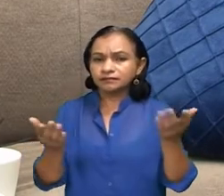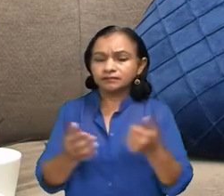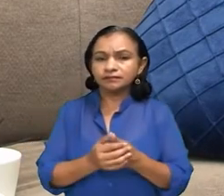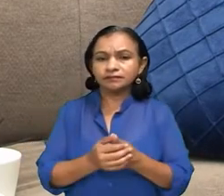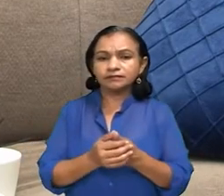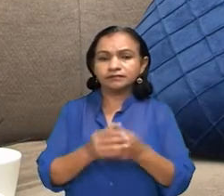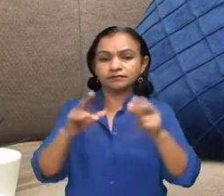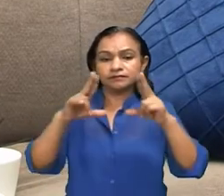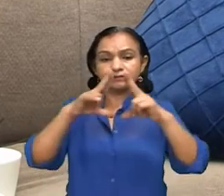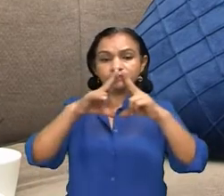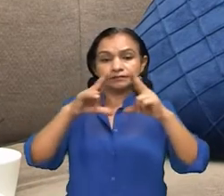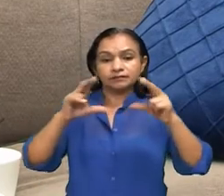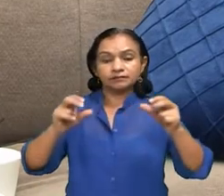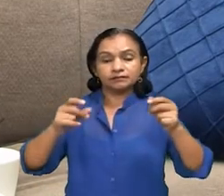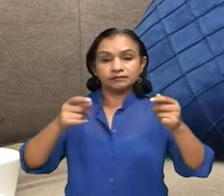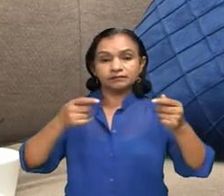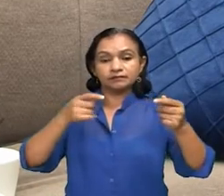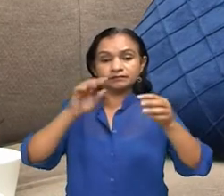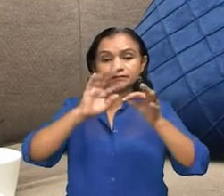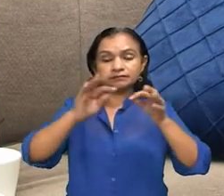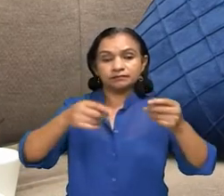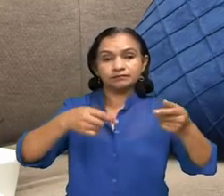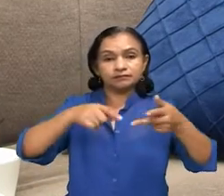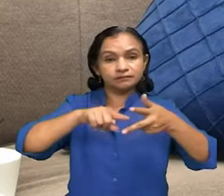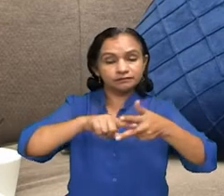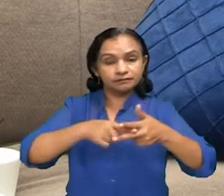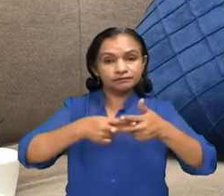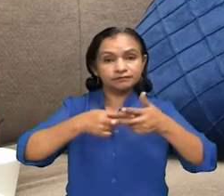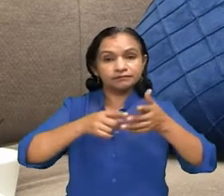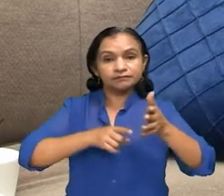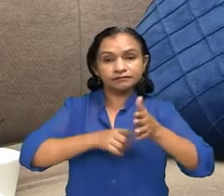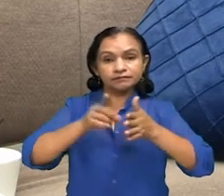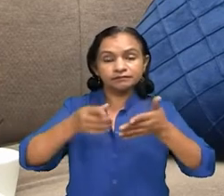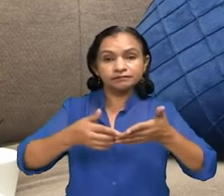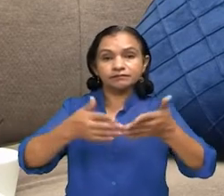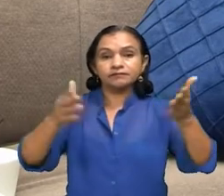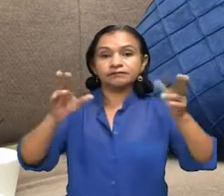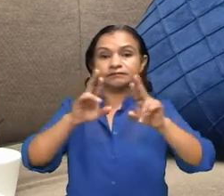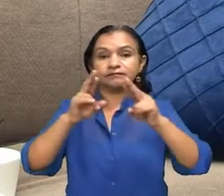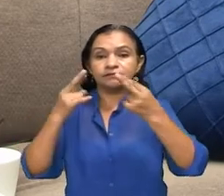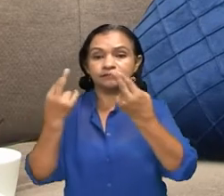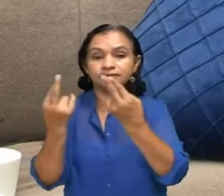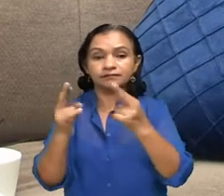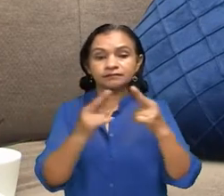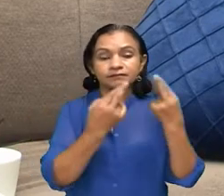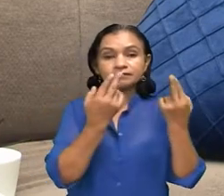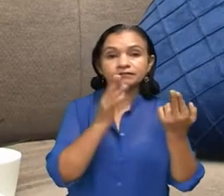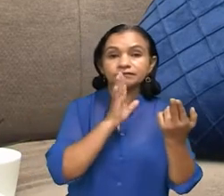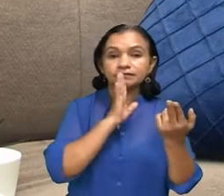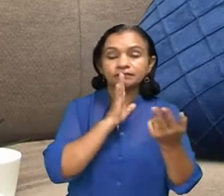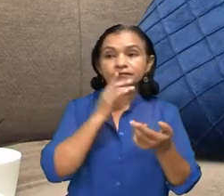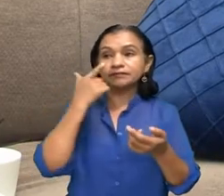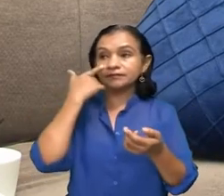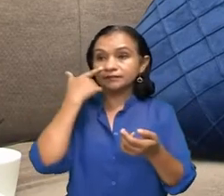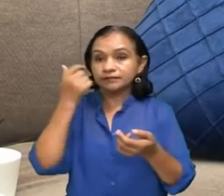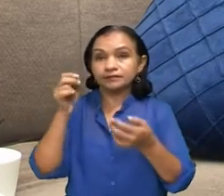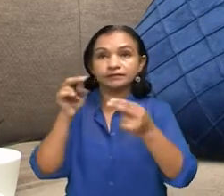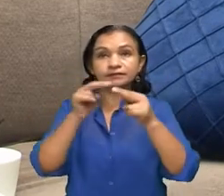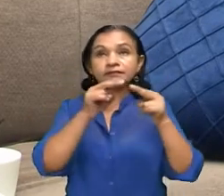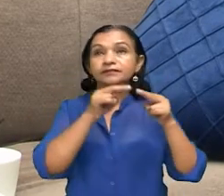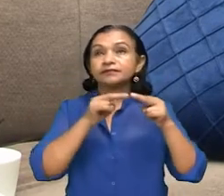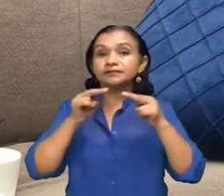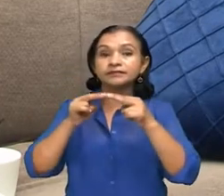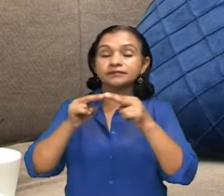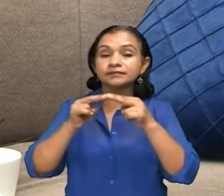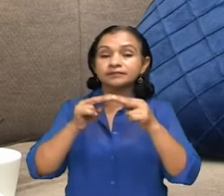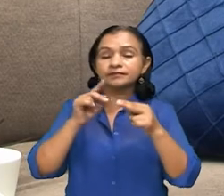plataforma Nicaragua Emprende fue un momento de reunirse, de conversar, de conocerse. Ahí vimos